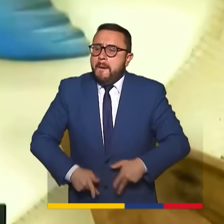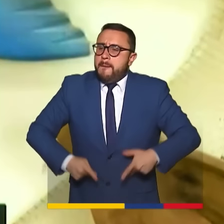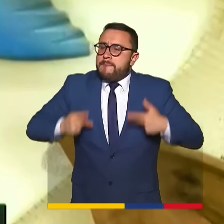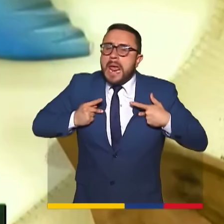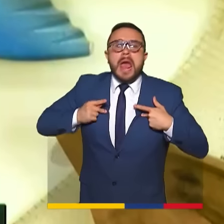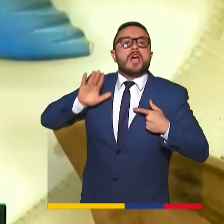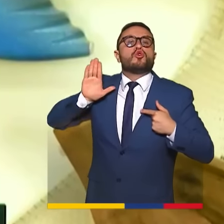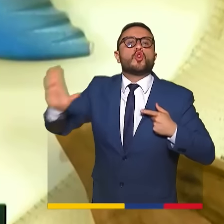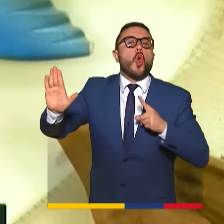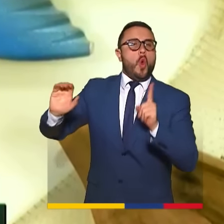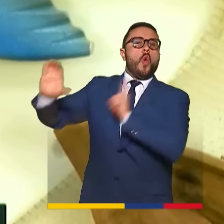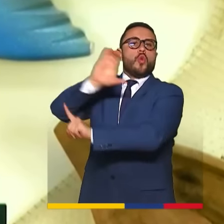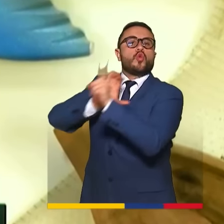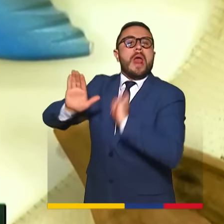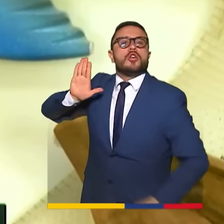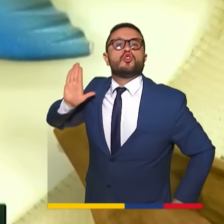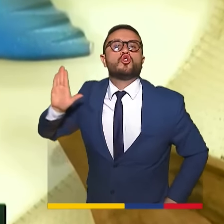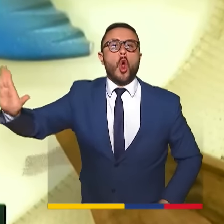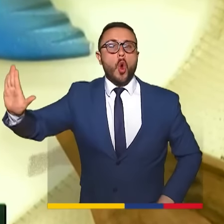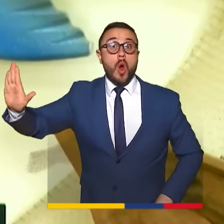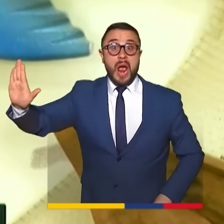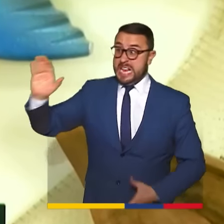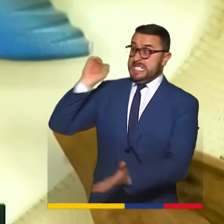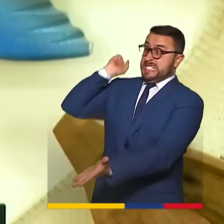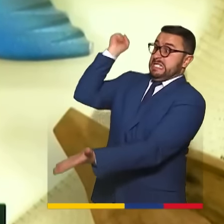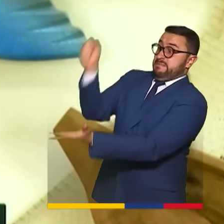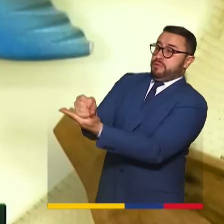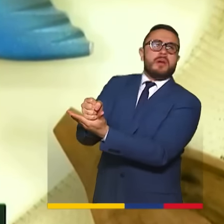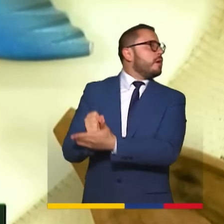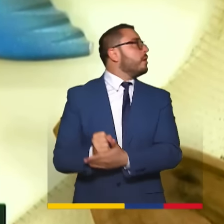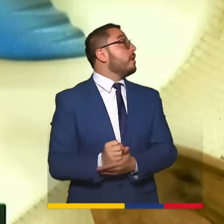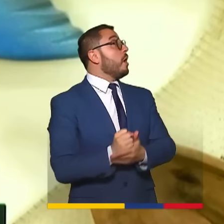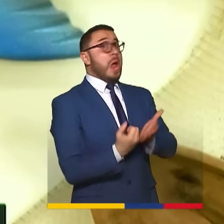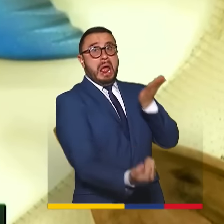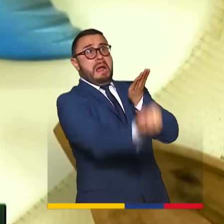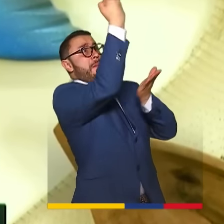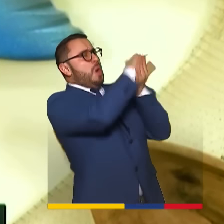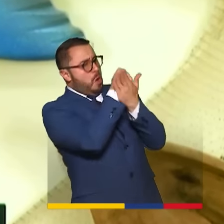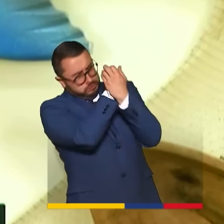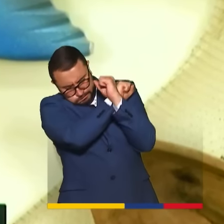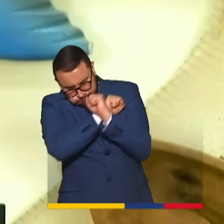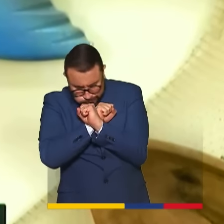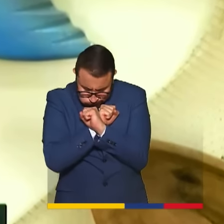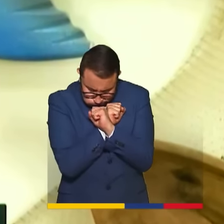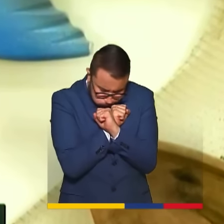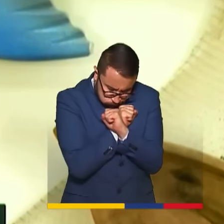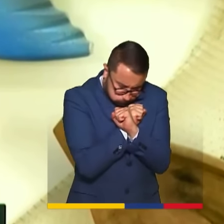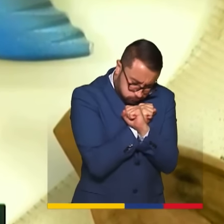cultura, a la fuerza y sin ningún derecho que lo pudiera permitir,